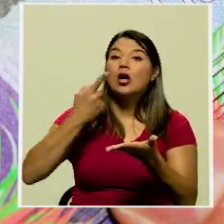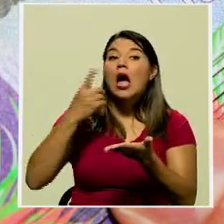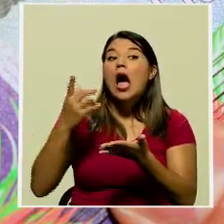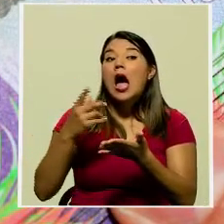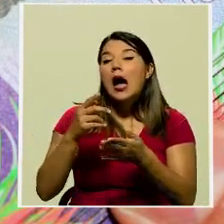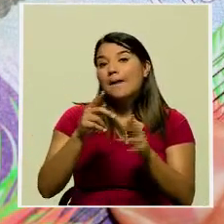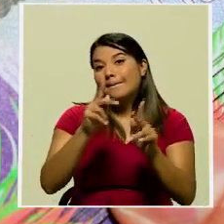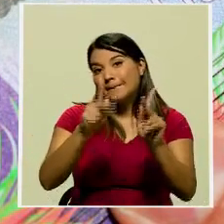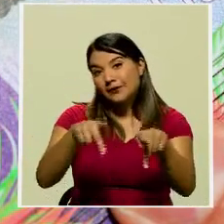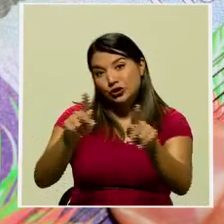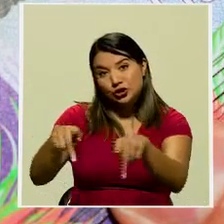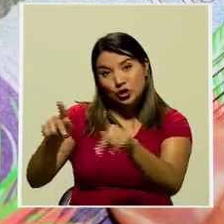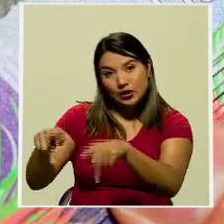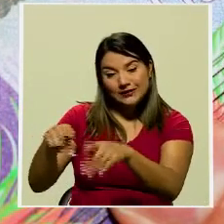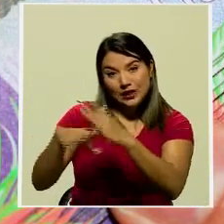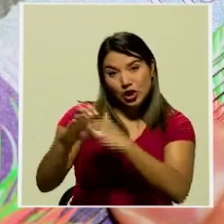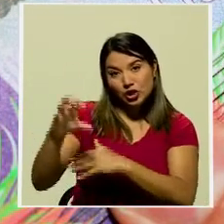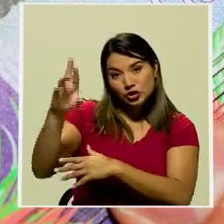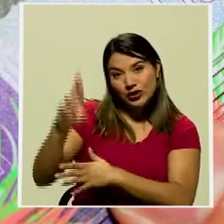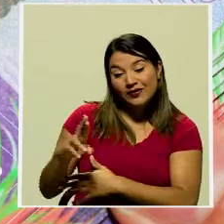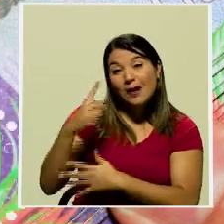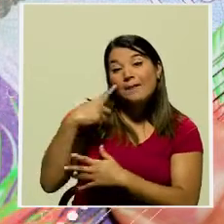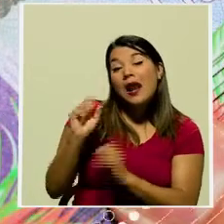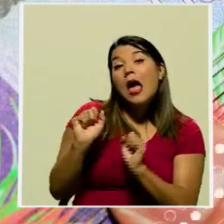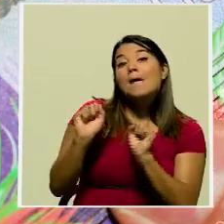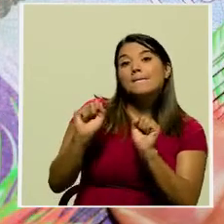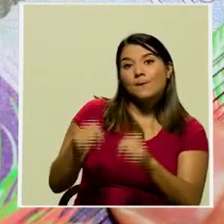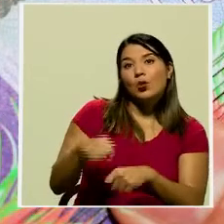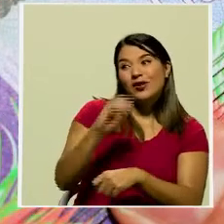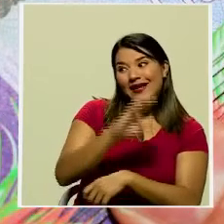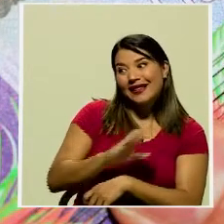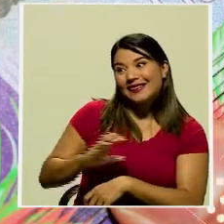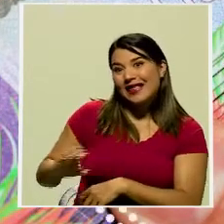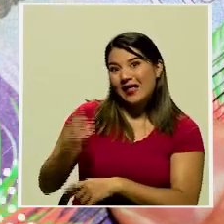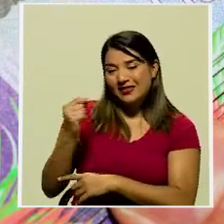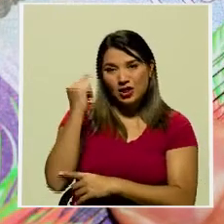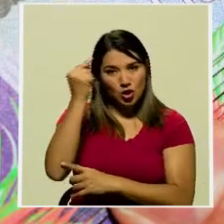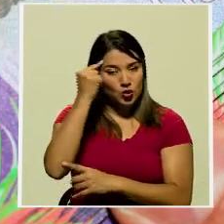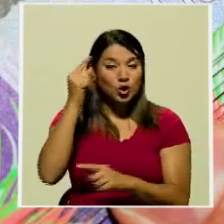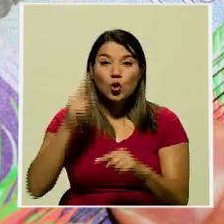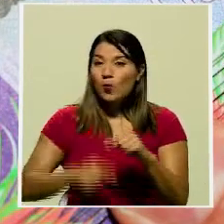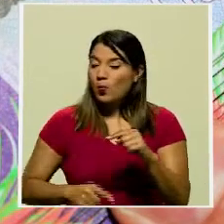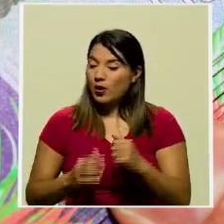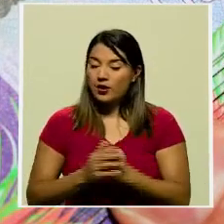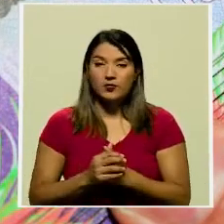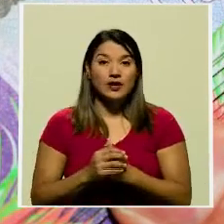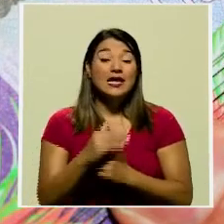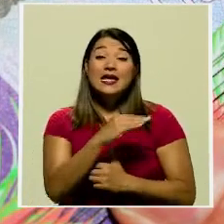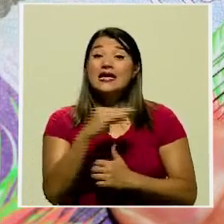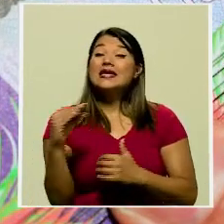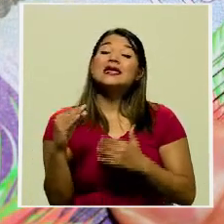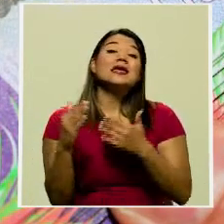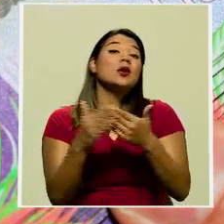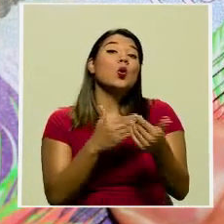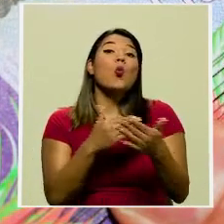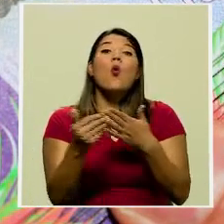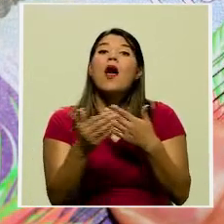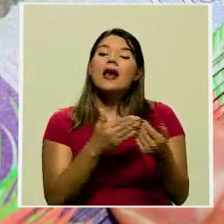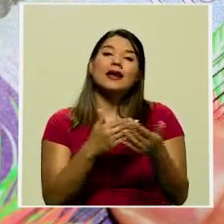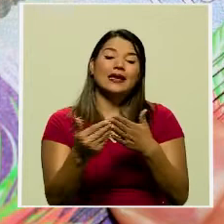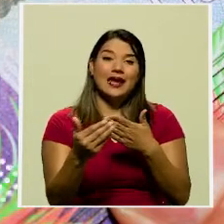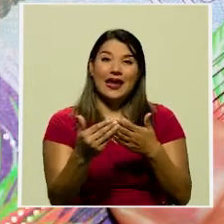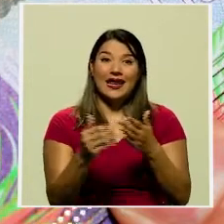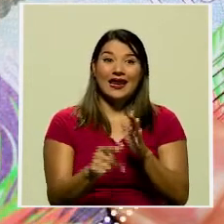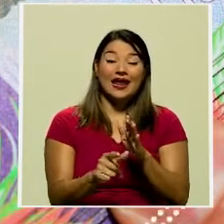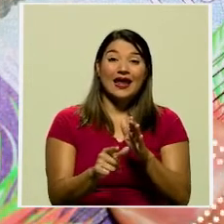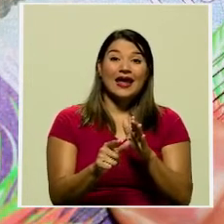poder aportar a este bien, y que cualquier disposición legal o normas de las entidades que contravengan